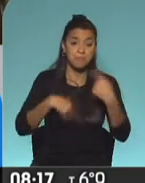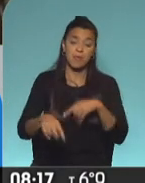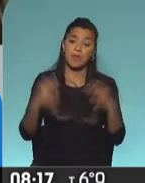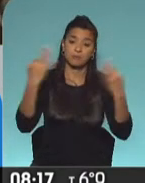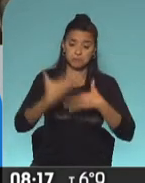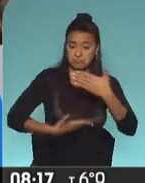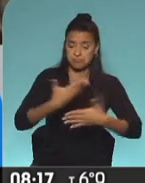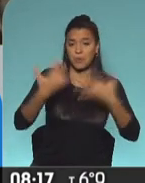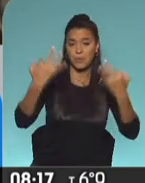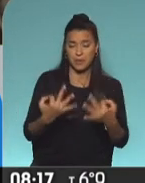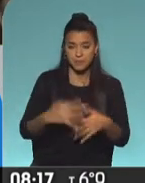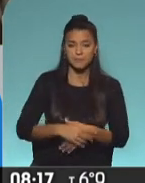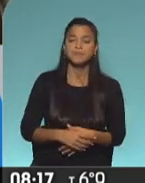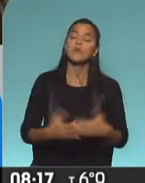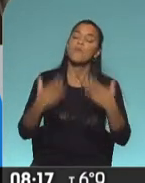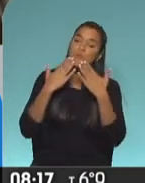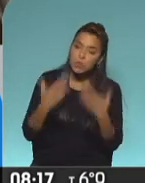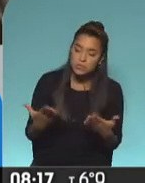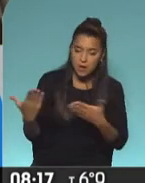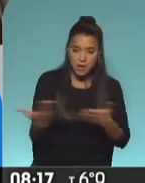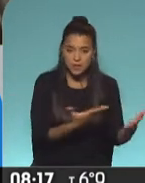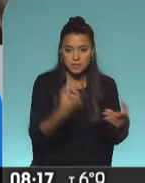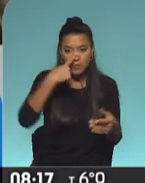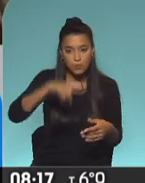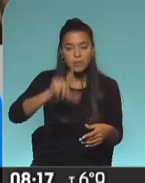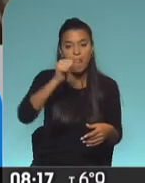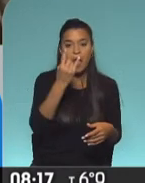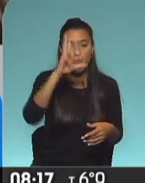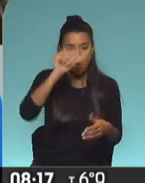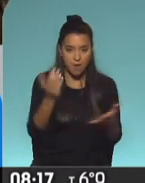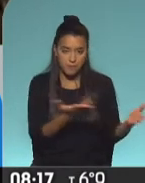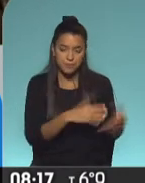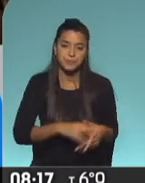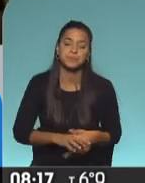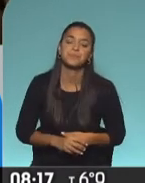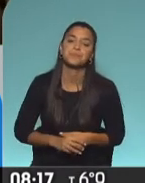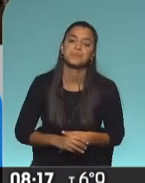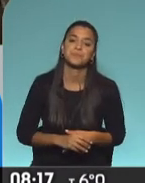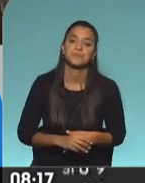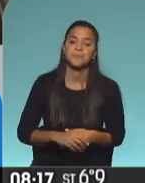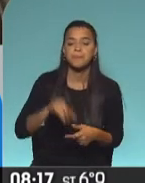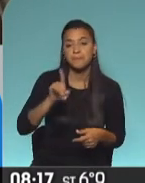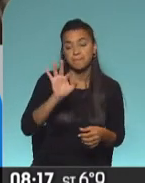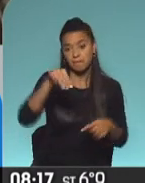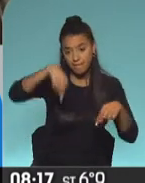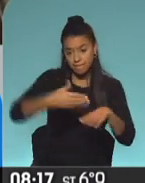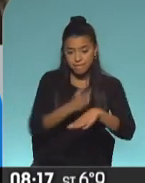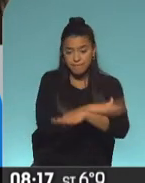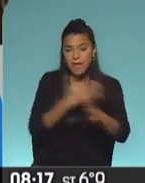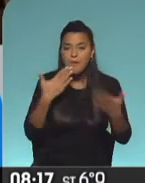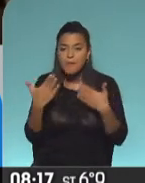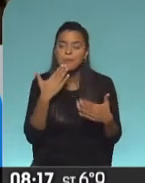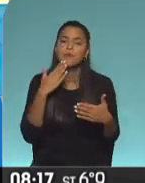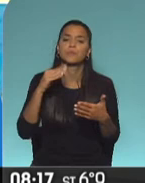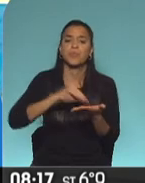capacidades ecosistémicas. Diputado, gracias. Lo dejamos en el cierre con Laura Maiocchi. Laurita. Vos sabés, Silvia, que recién hablábamos con el diputado